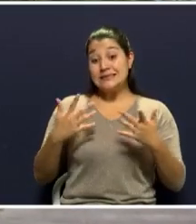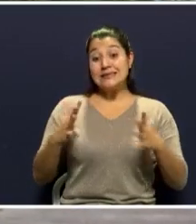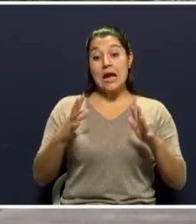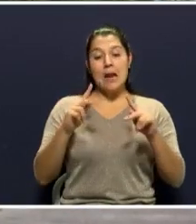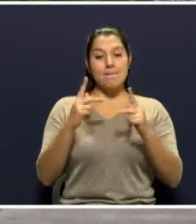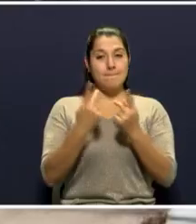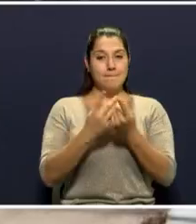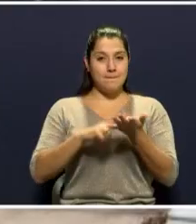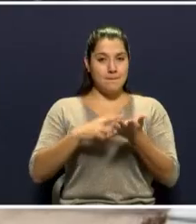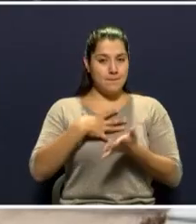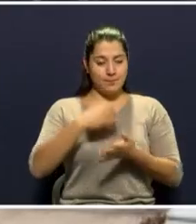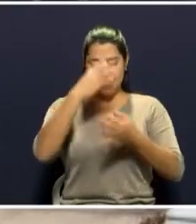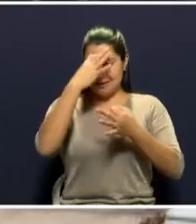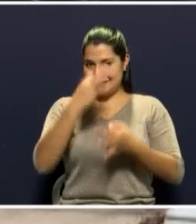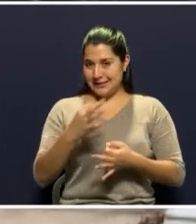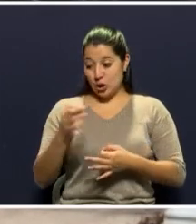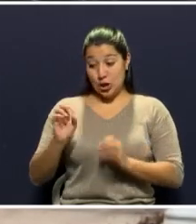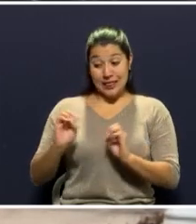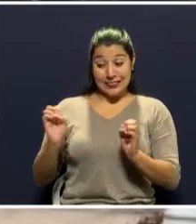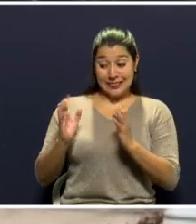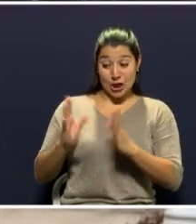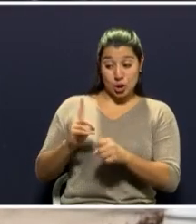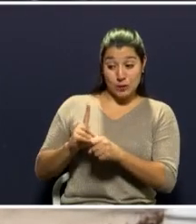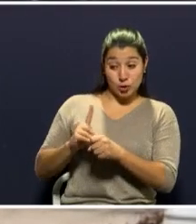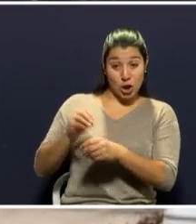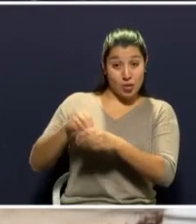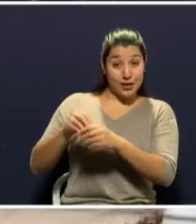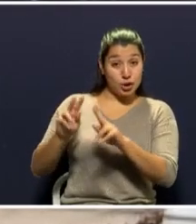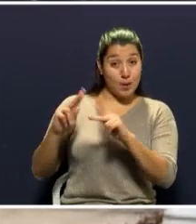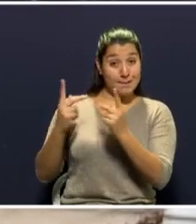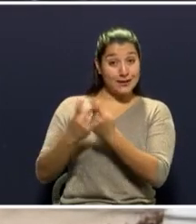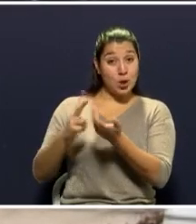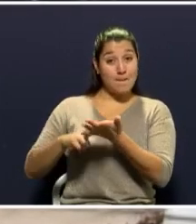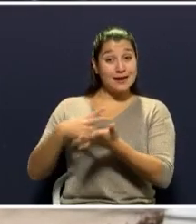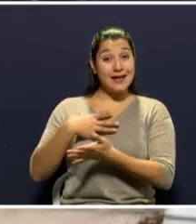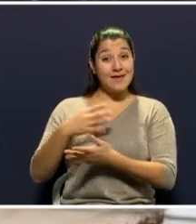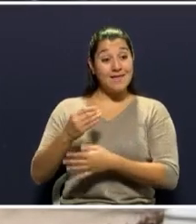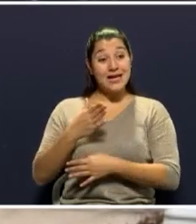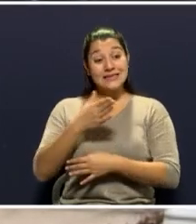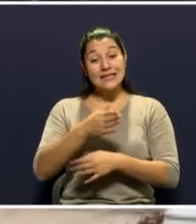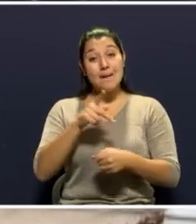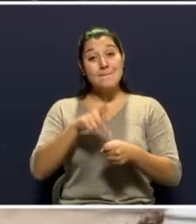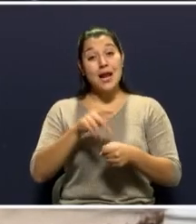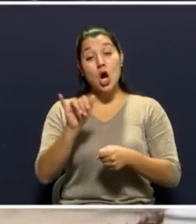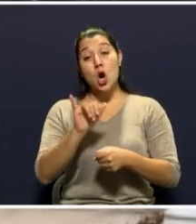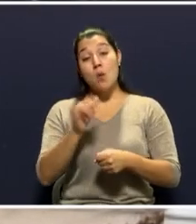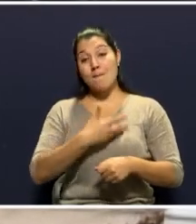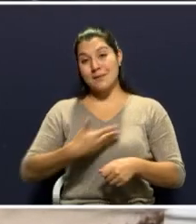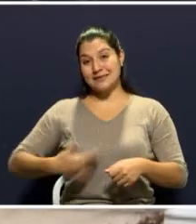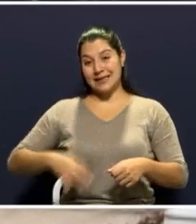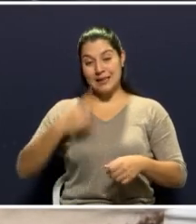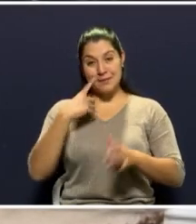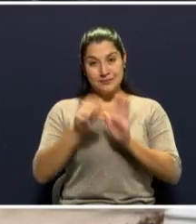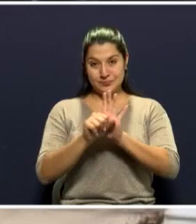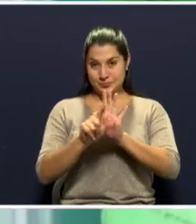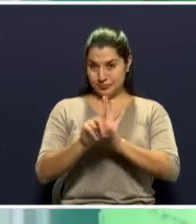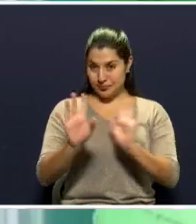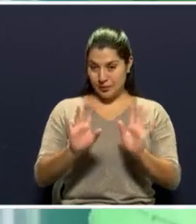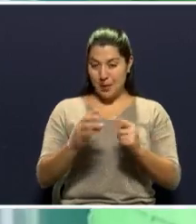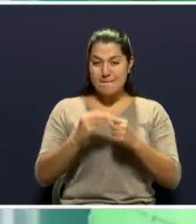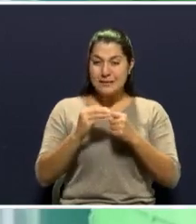aspirar a la presidencia del Congreso. En la bancada del PLN aseguran que la principal preocupación será la agenda de proyectos,